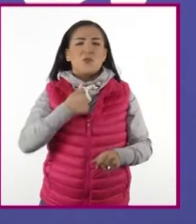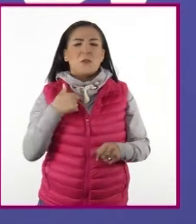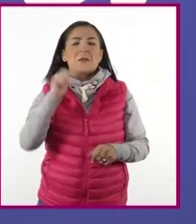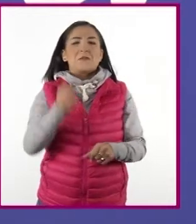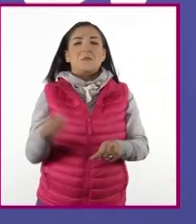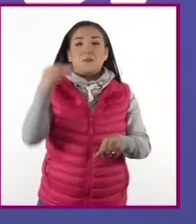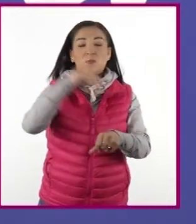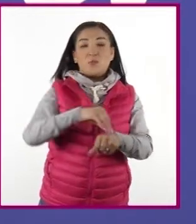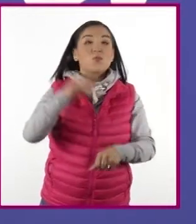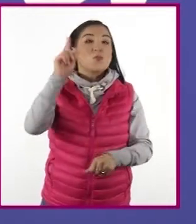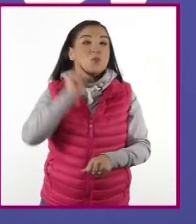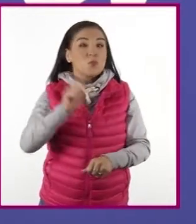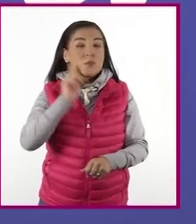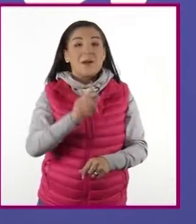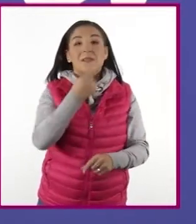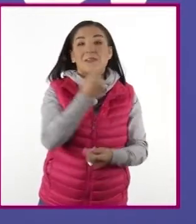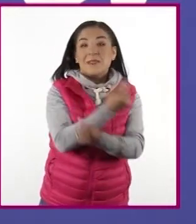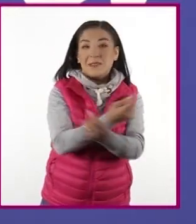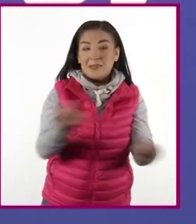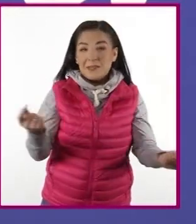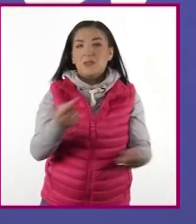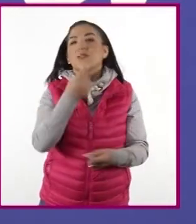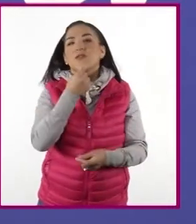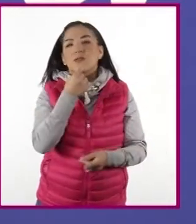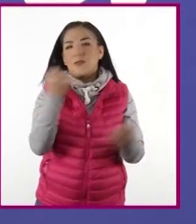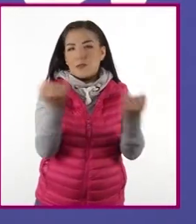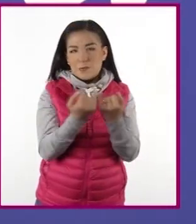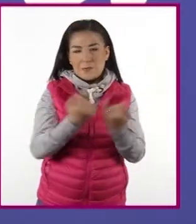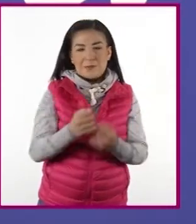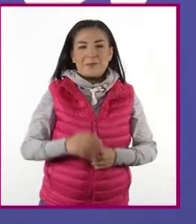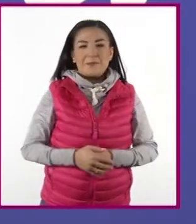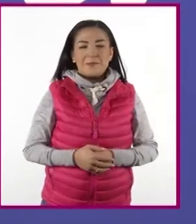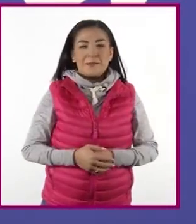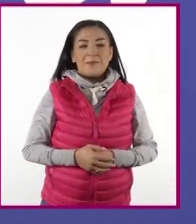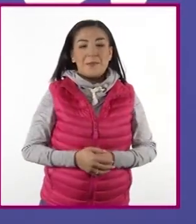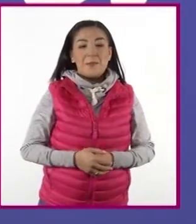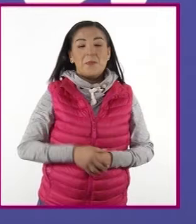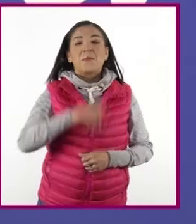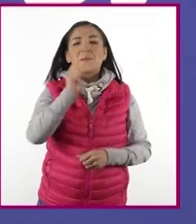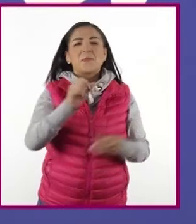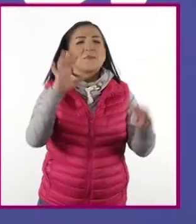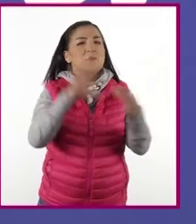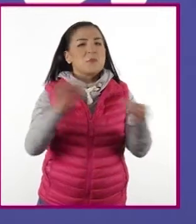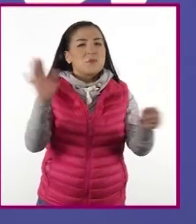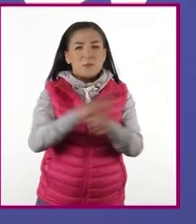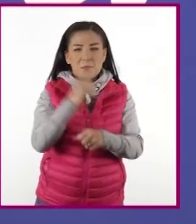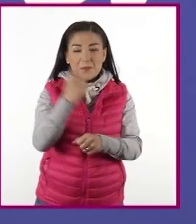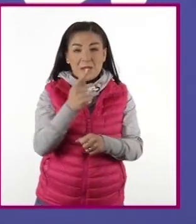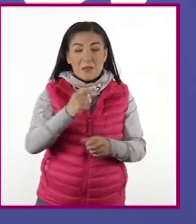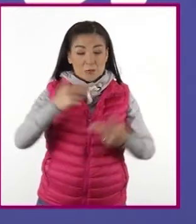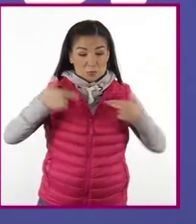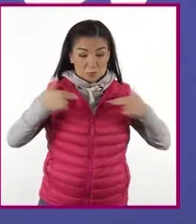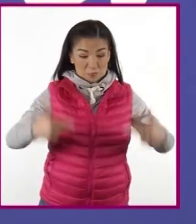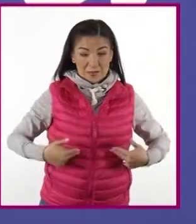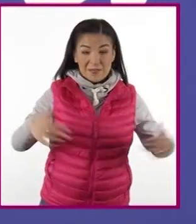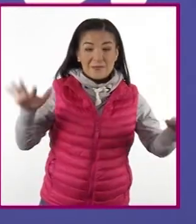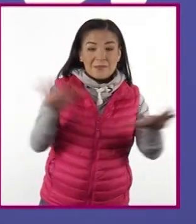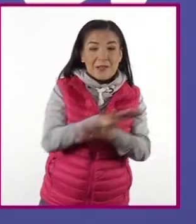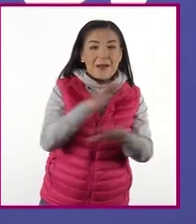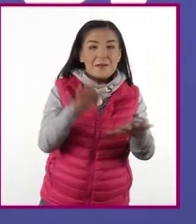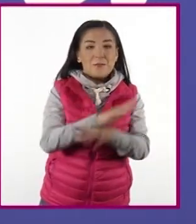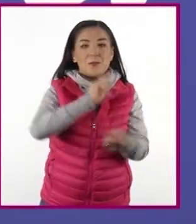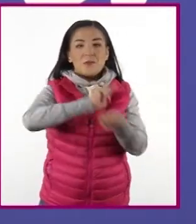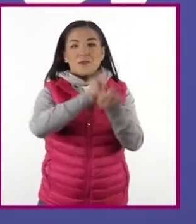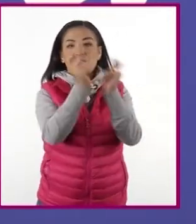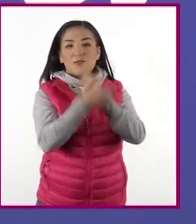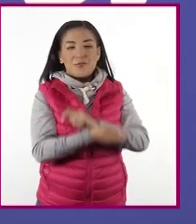las mujeres, a las niñas y a los niños. Lo anterior, debido a que la humanidad cambia, transforma y